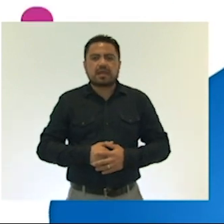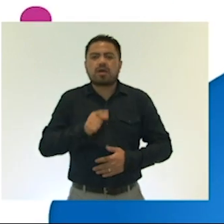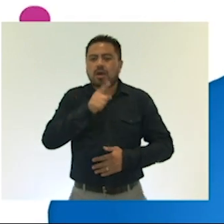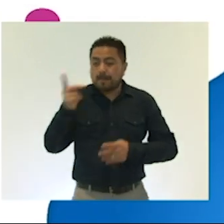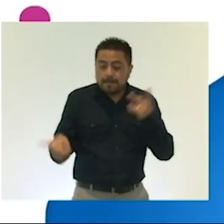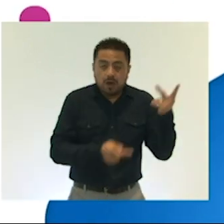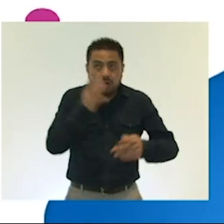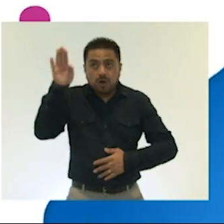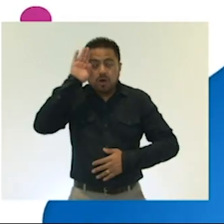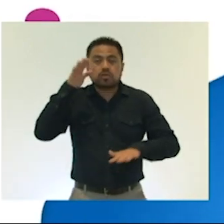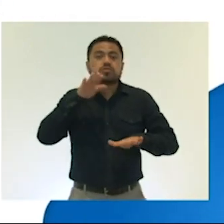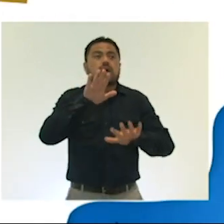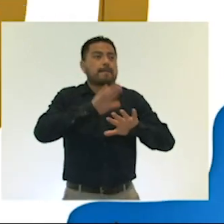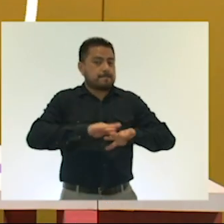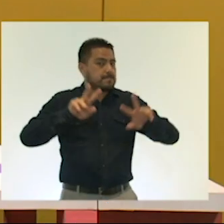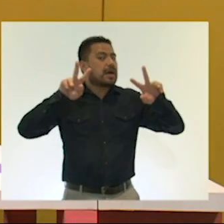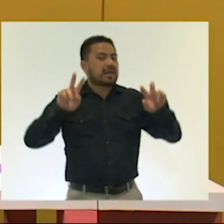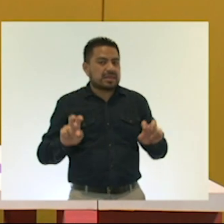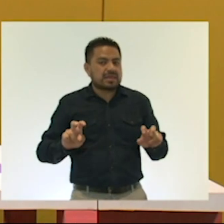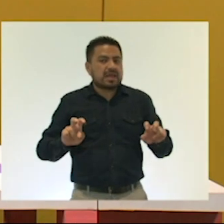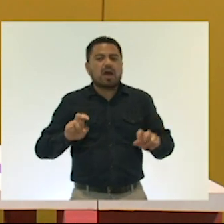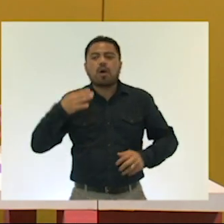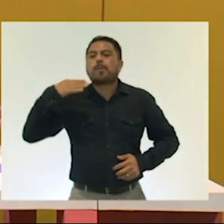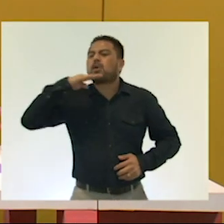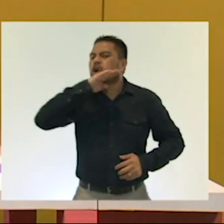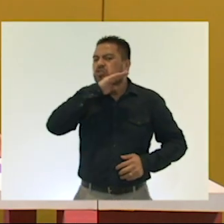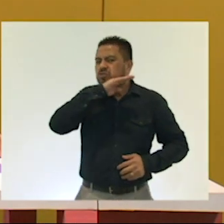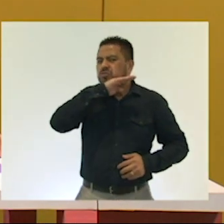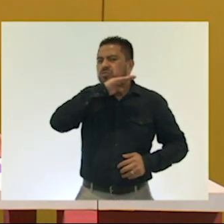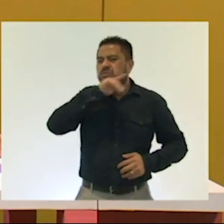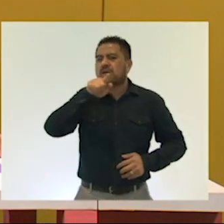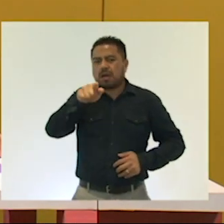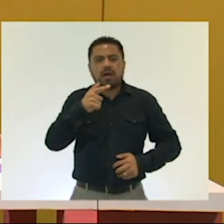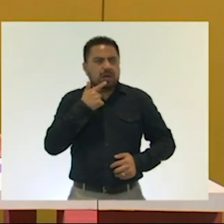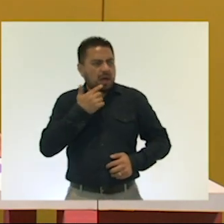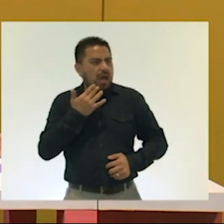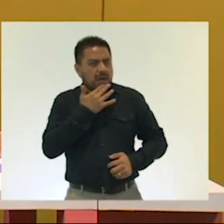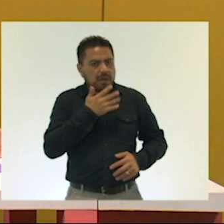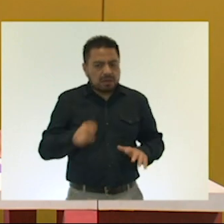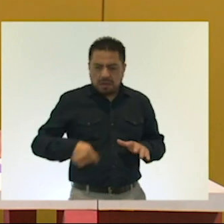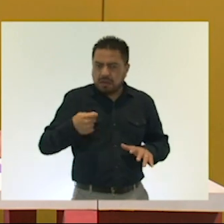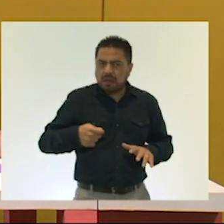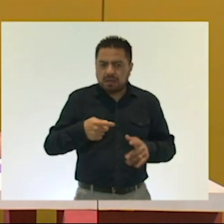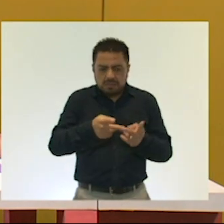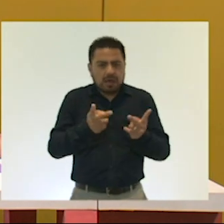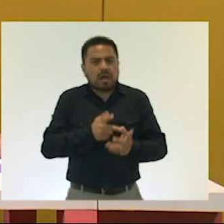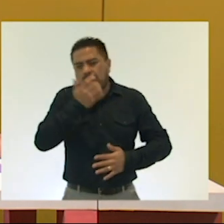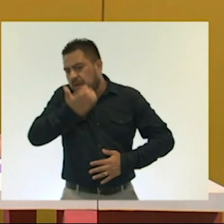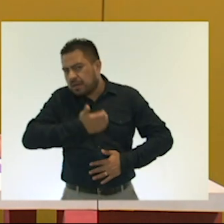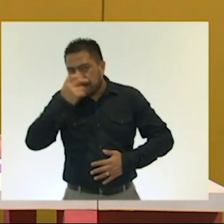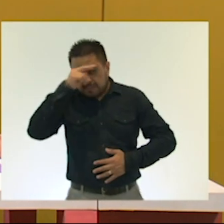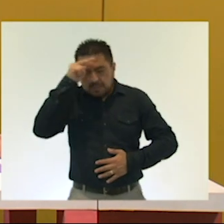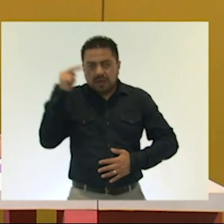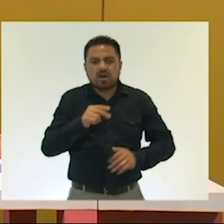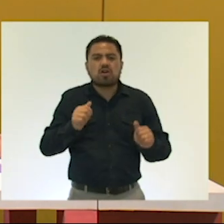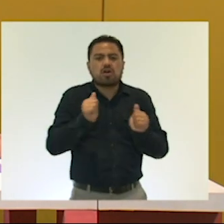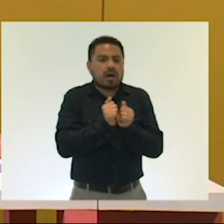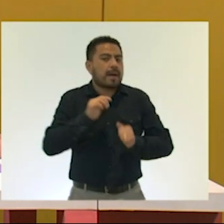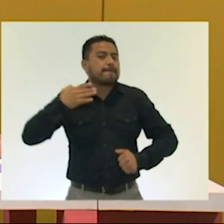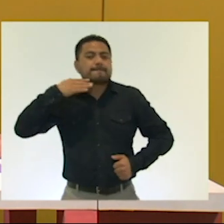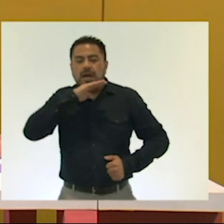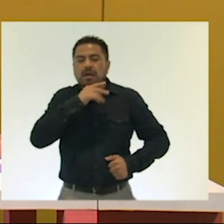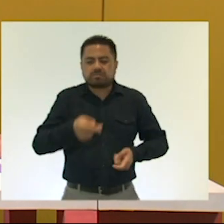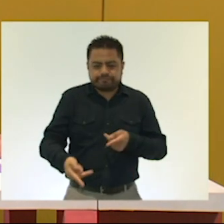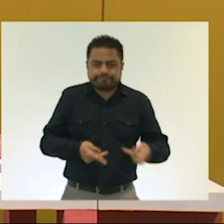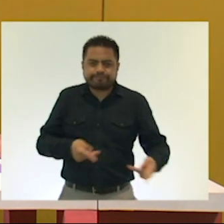Preguntas para pensar más sobre el tema. El pozole, ¿lo has probado? Es un platillo típico mexicano a base de maíz que